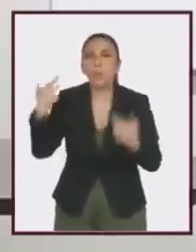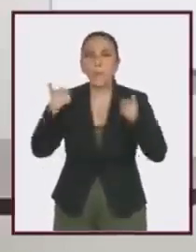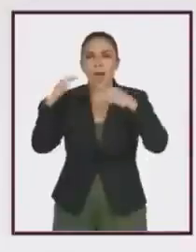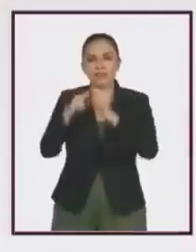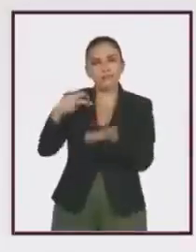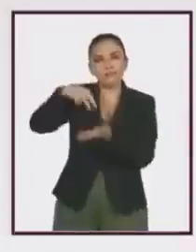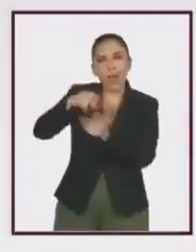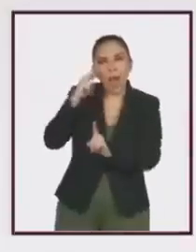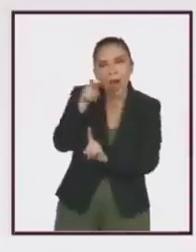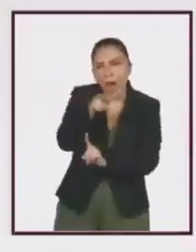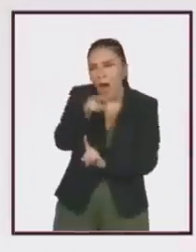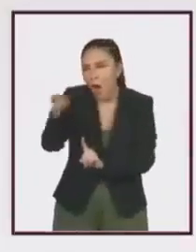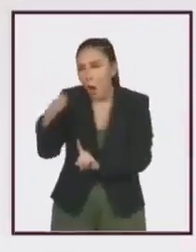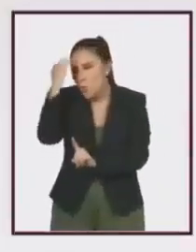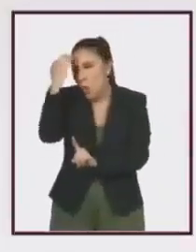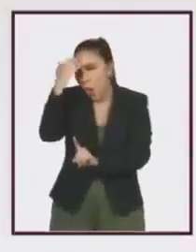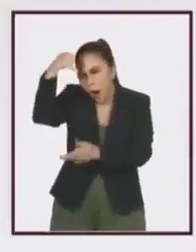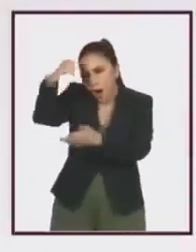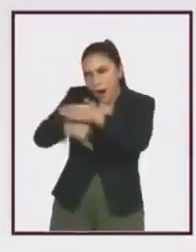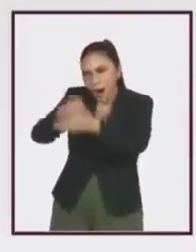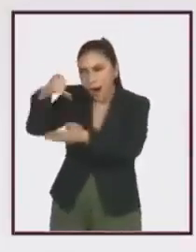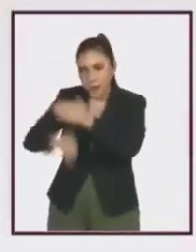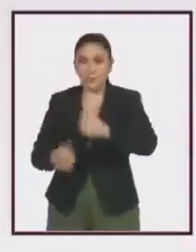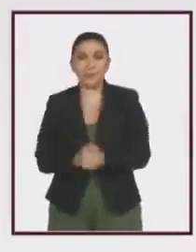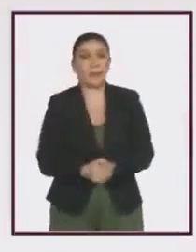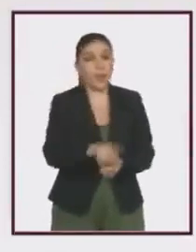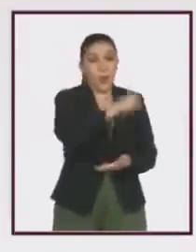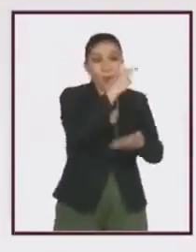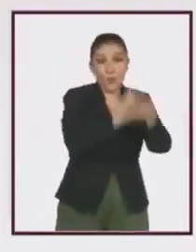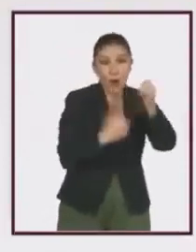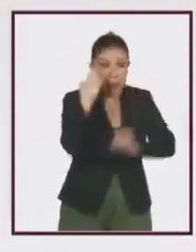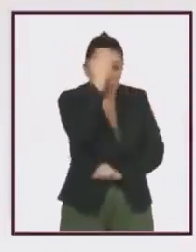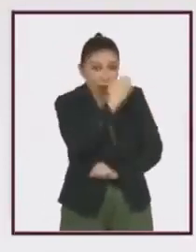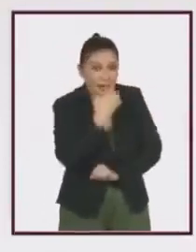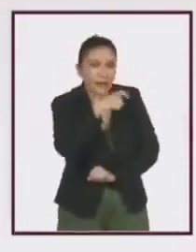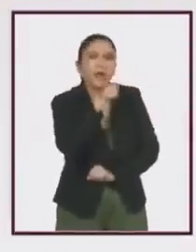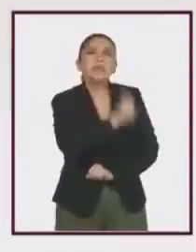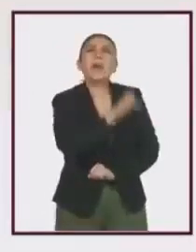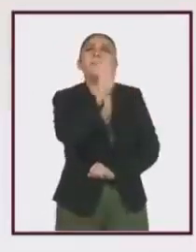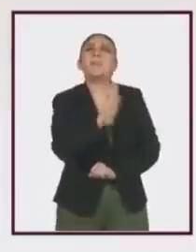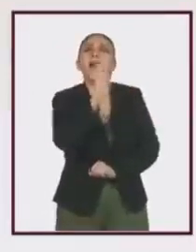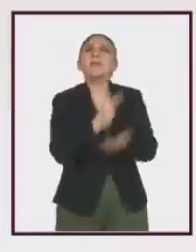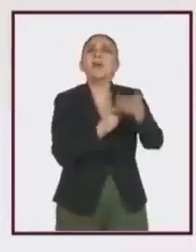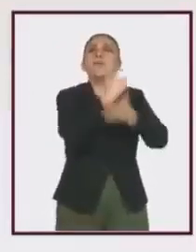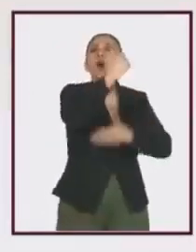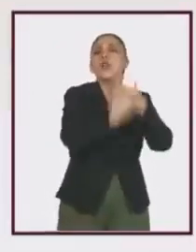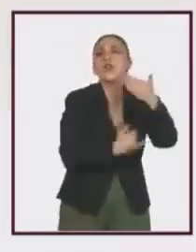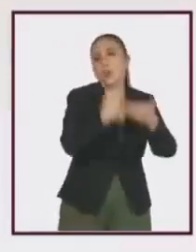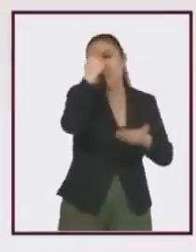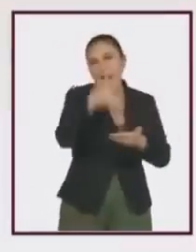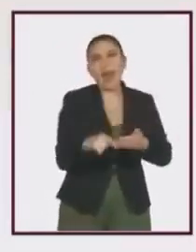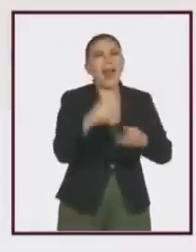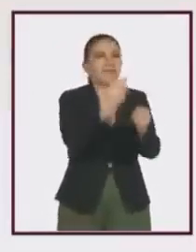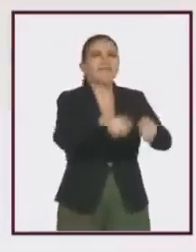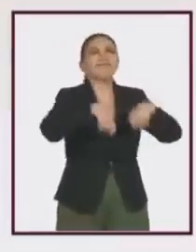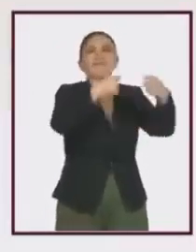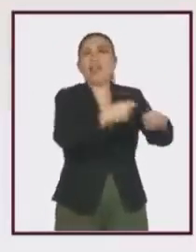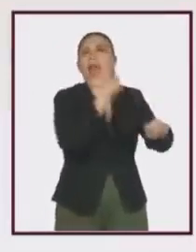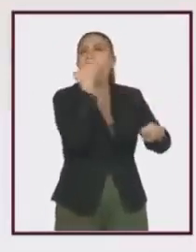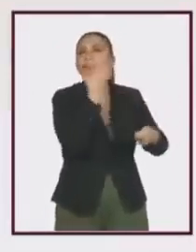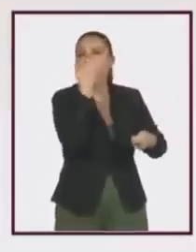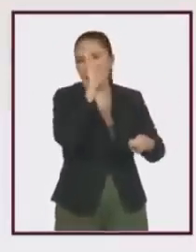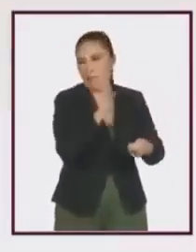maestro. Pero en el programa analítico, que es como una especie de proyecto escolar para la escuela, en ese